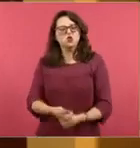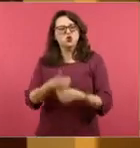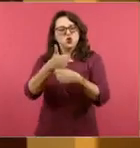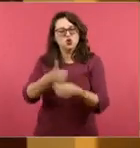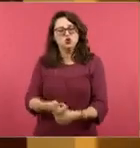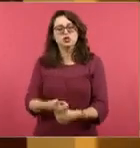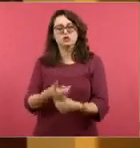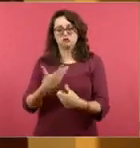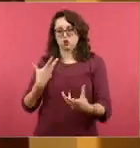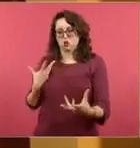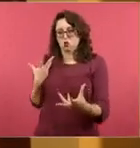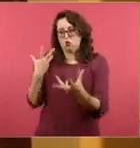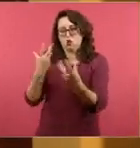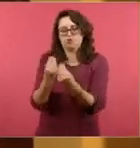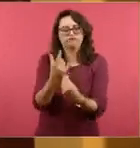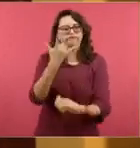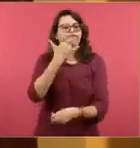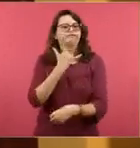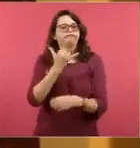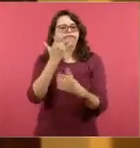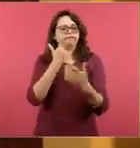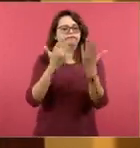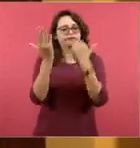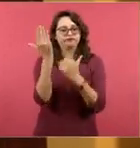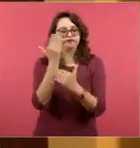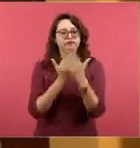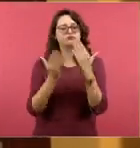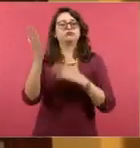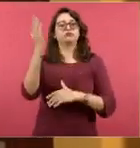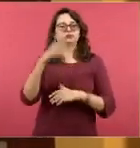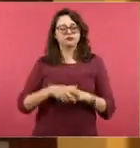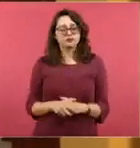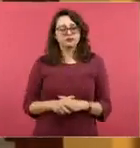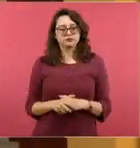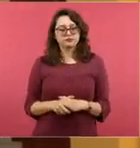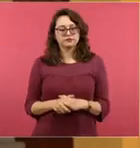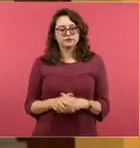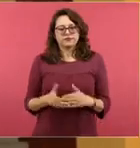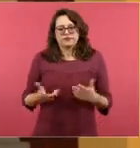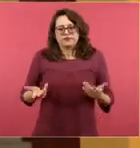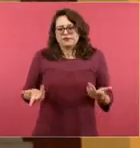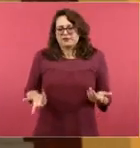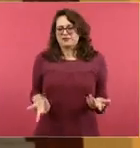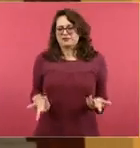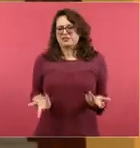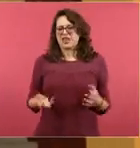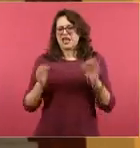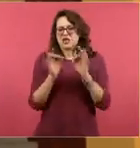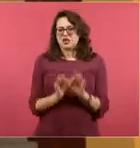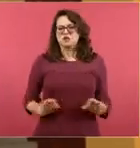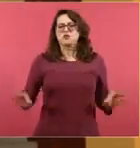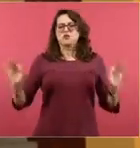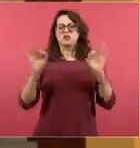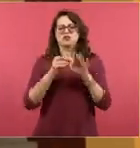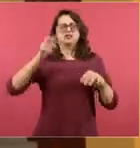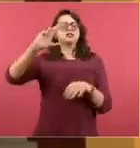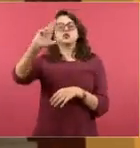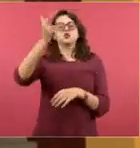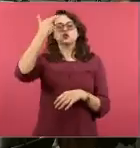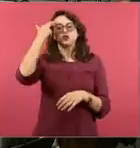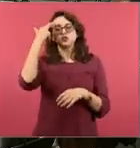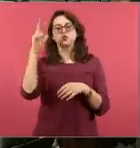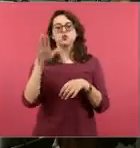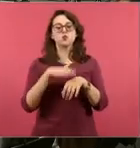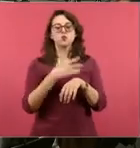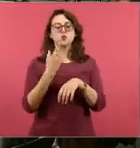¿Qué implicación tiene para los libros de texto esta paráfrasis de Paulo Freire en